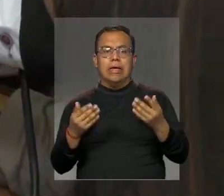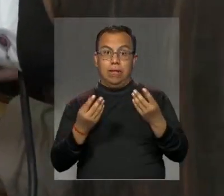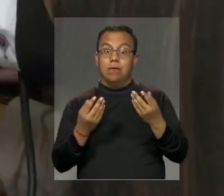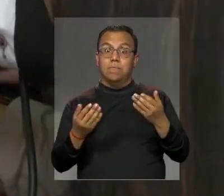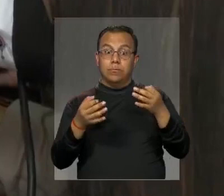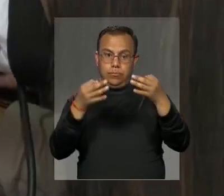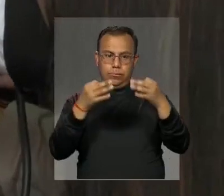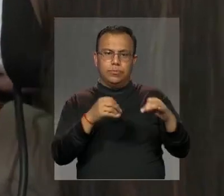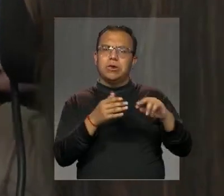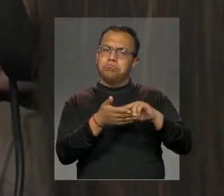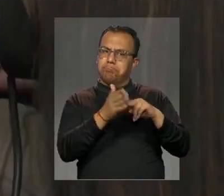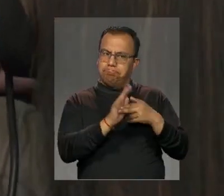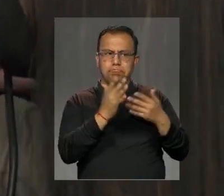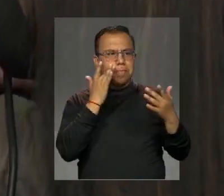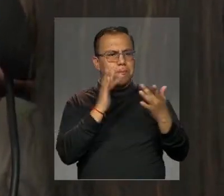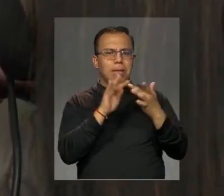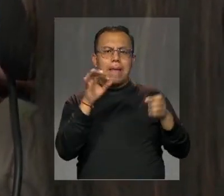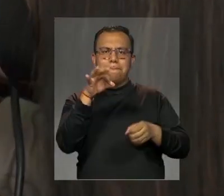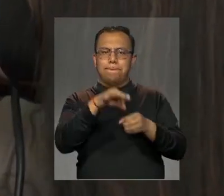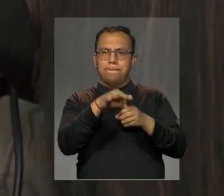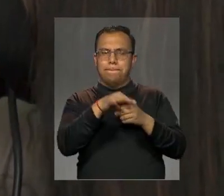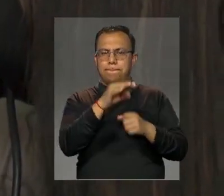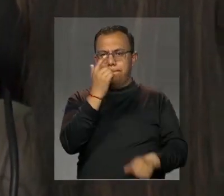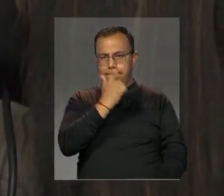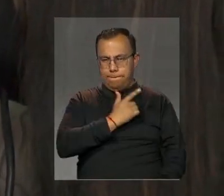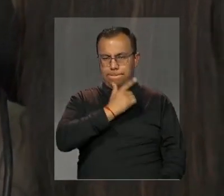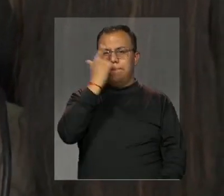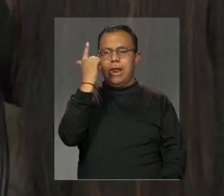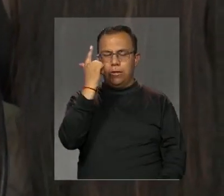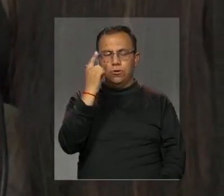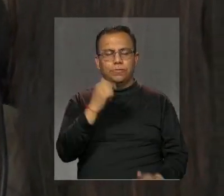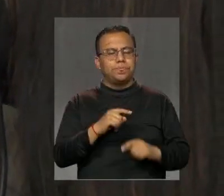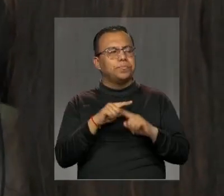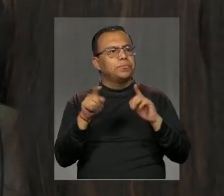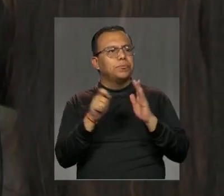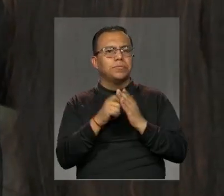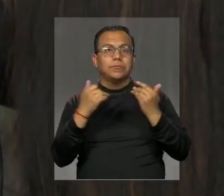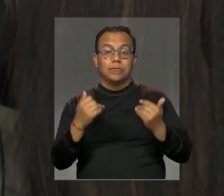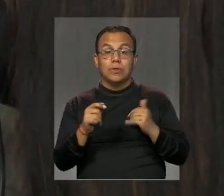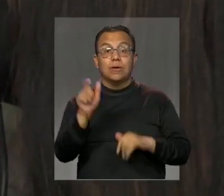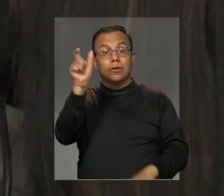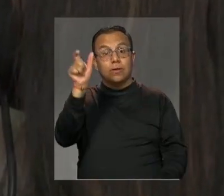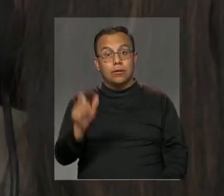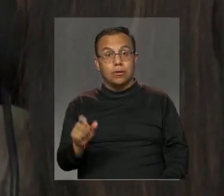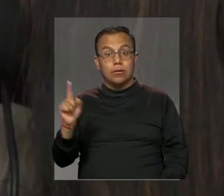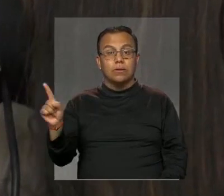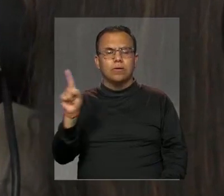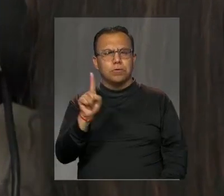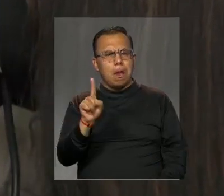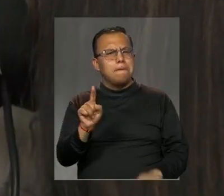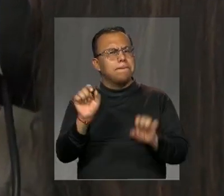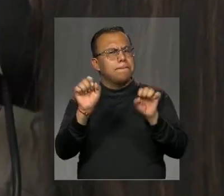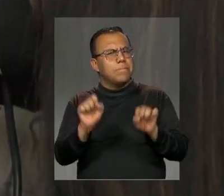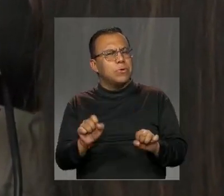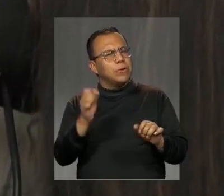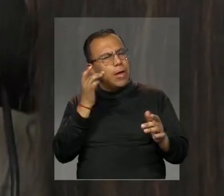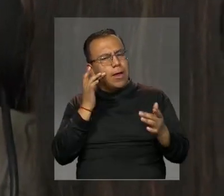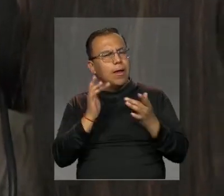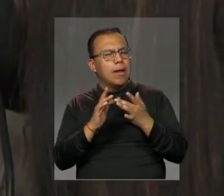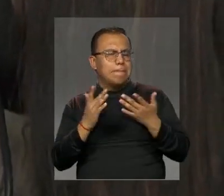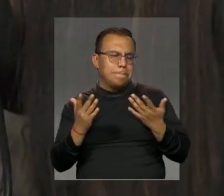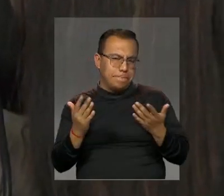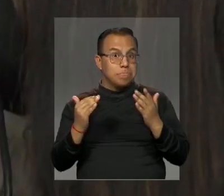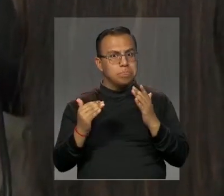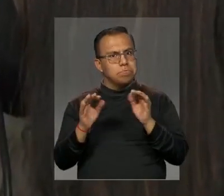manera significativa el voto en blanco y una de las aspirantes pudo obtener un